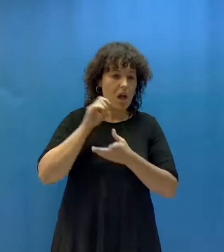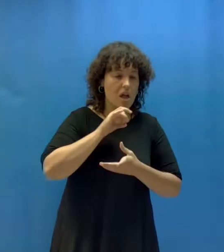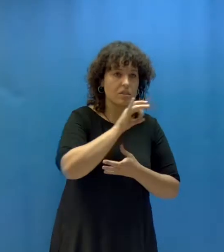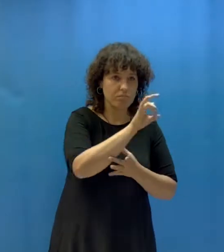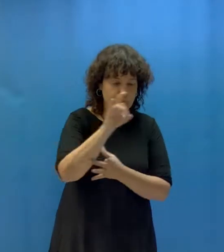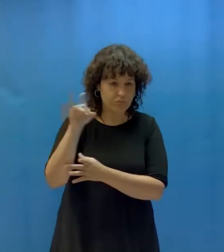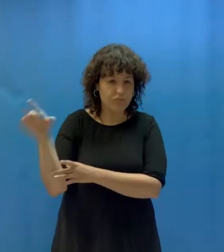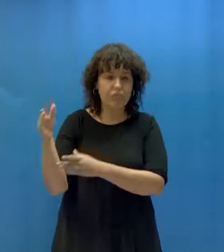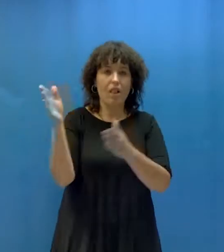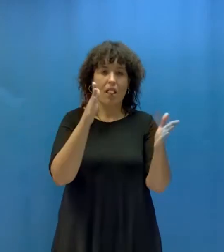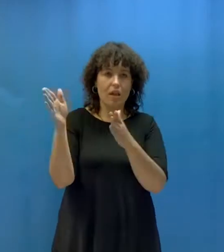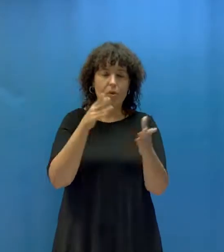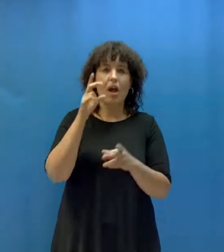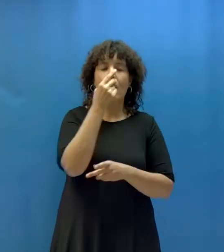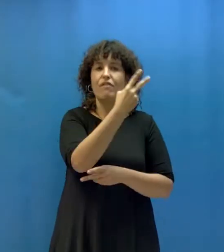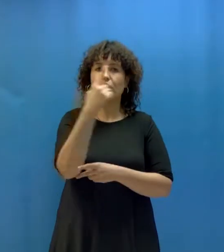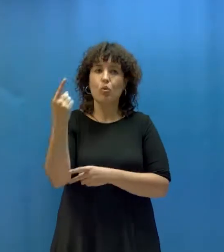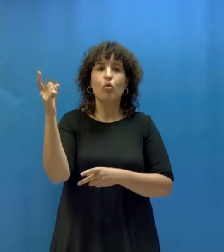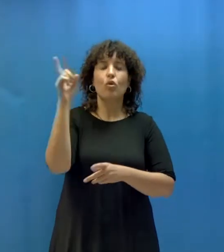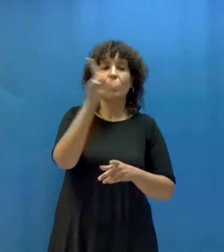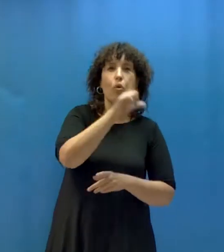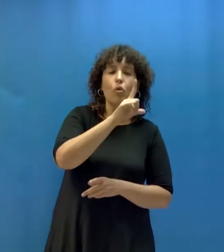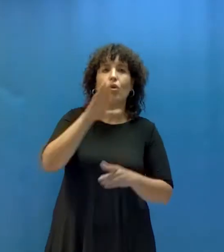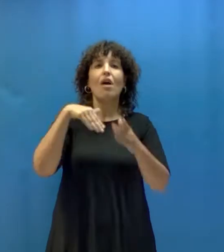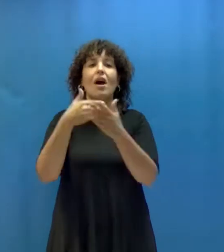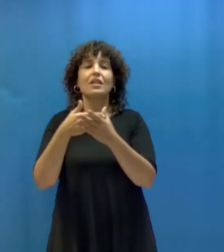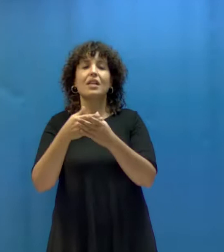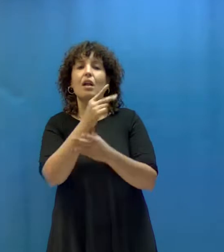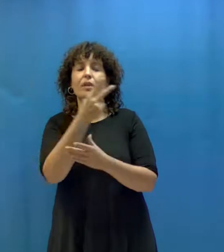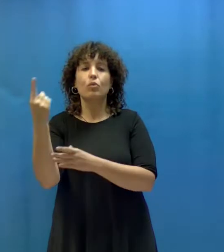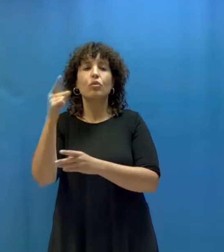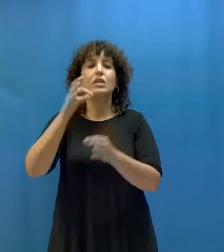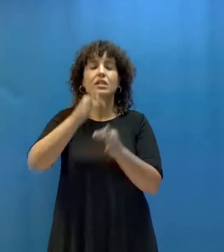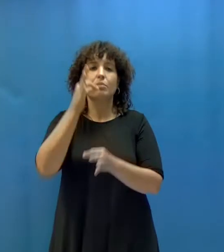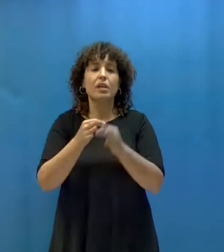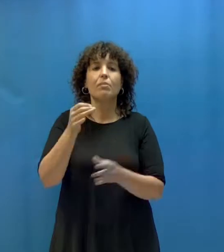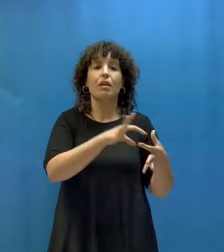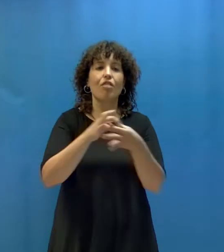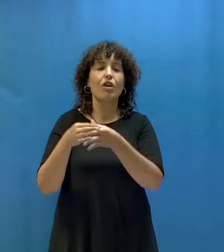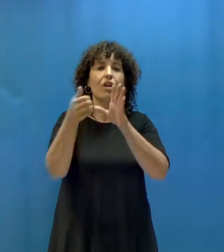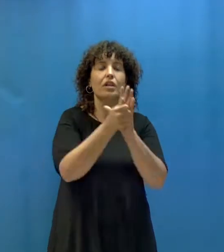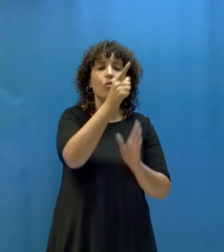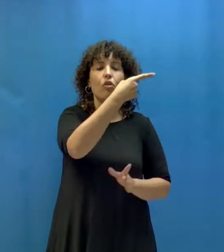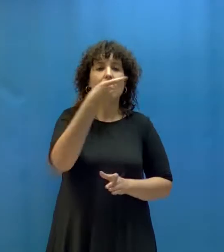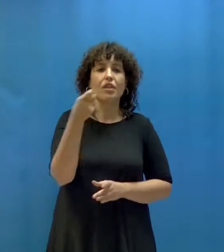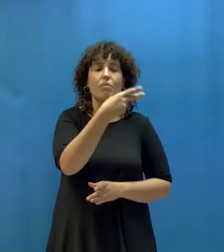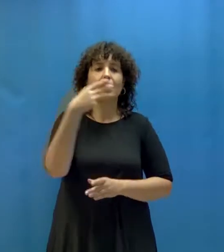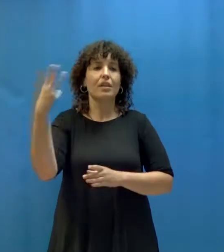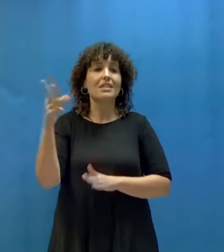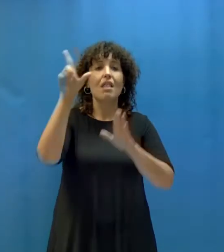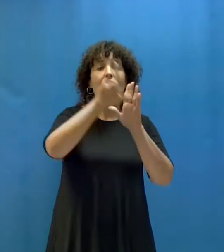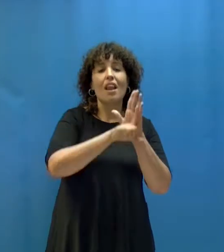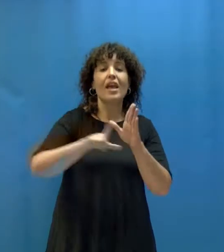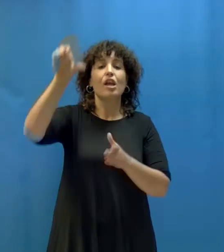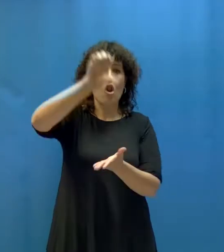periodo comprendido del 21 de julio al 21 de septiembre de este año, conforme establece el artículo 123 de la Ley Base del Régimen Local. Especialmente